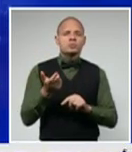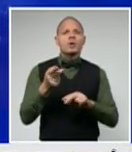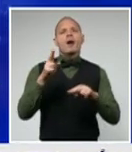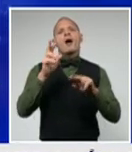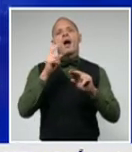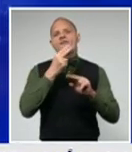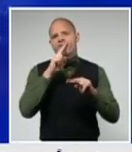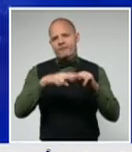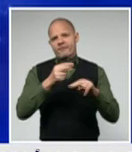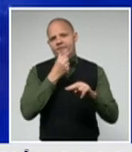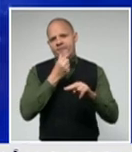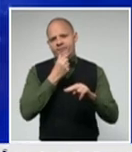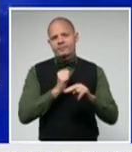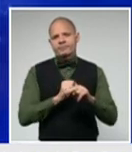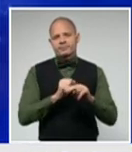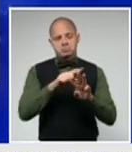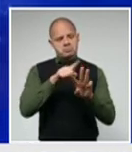Vieja. Son los 3 eventos que tiene, son los 3